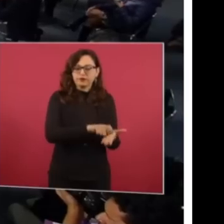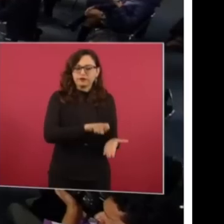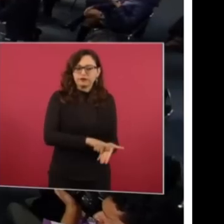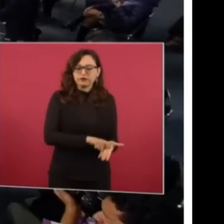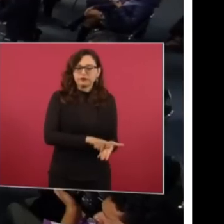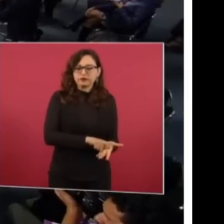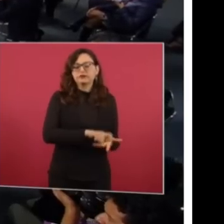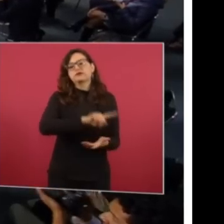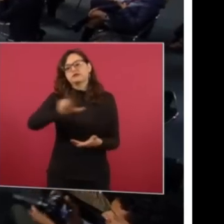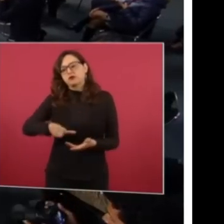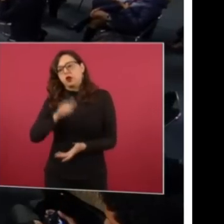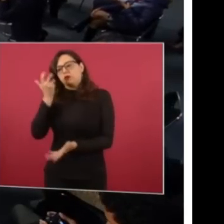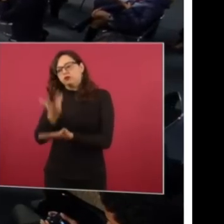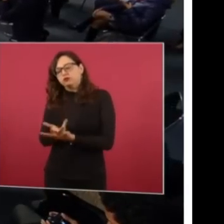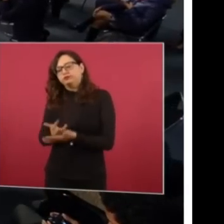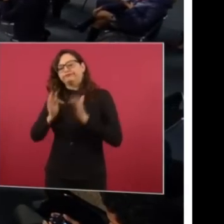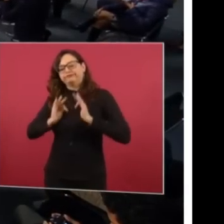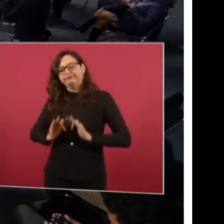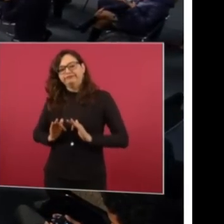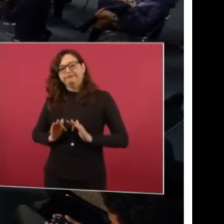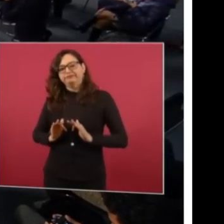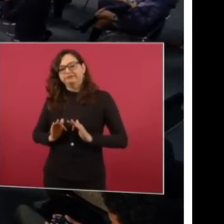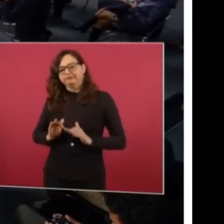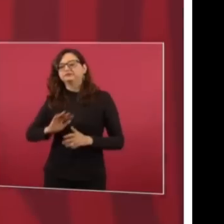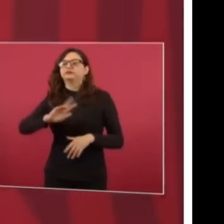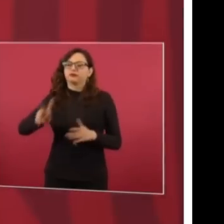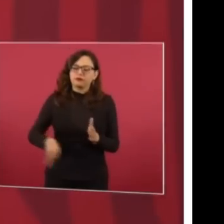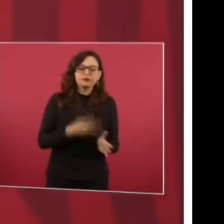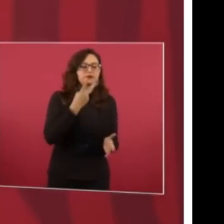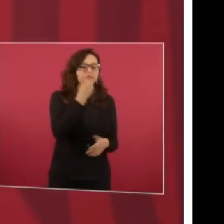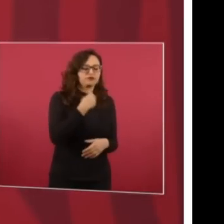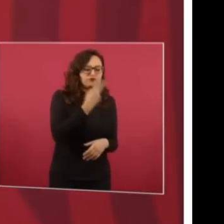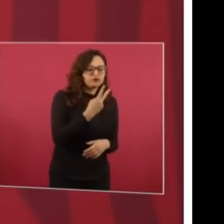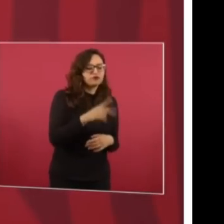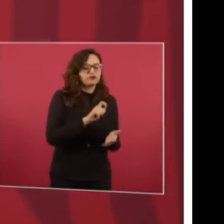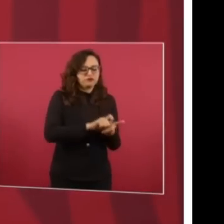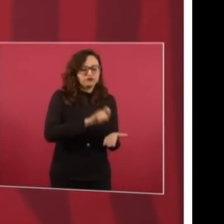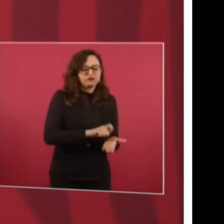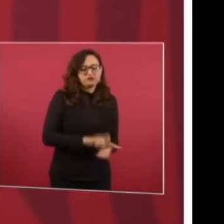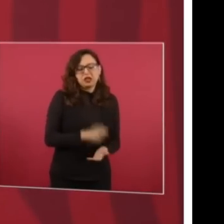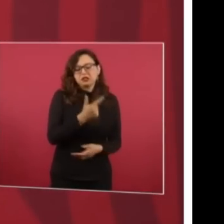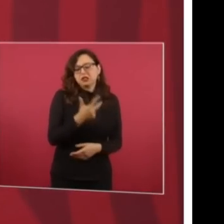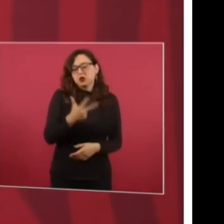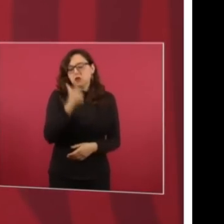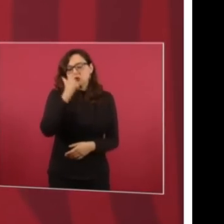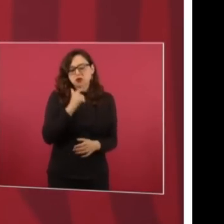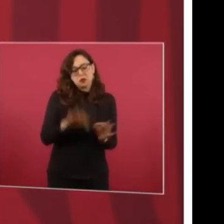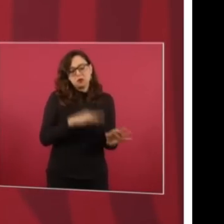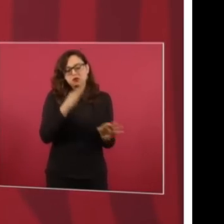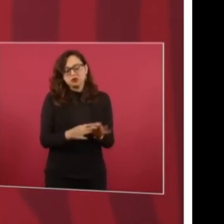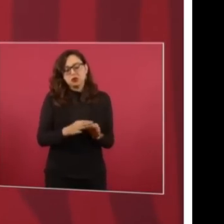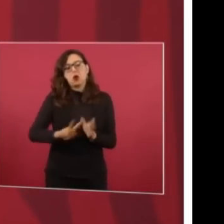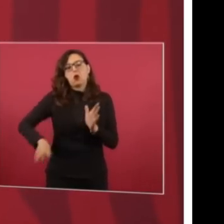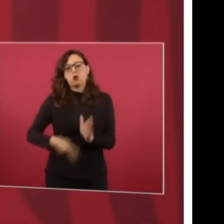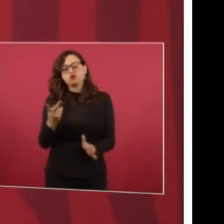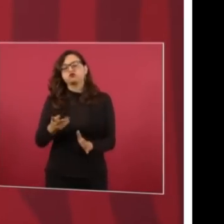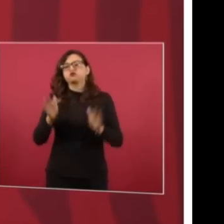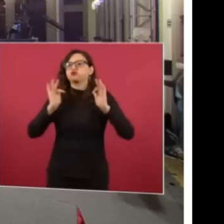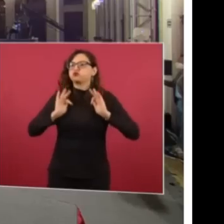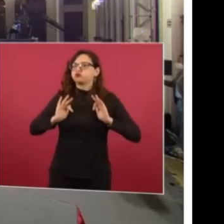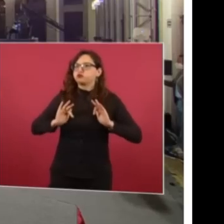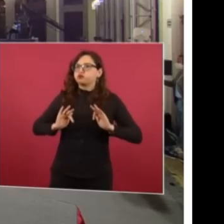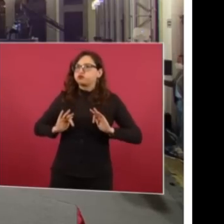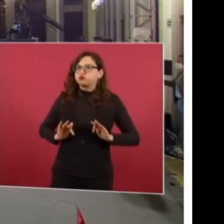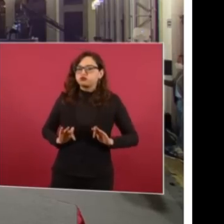y recreo y ya otras dos horas hasta las 7 de la noche 8 jiangxi hemos tranquilo